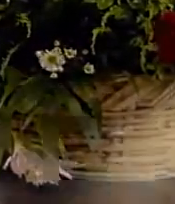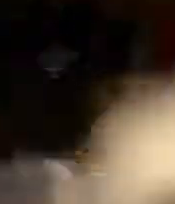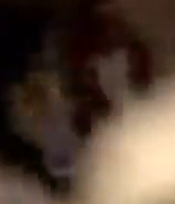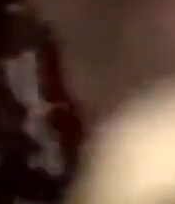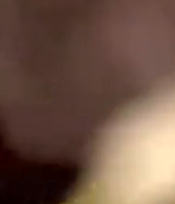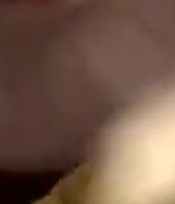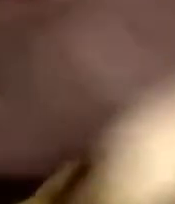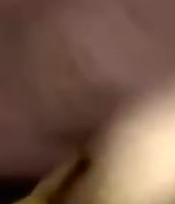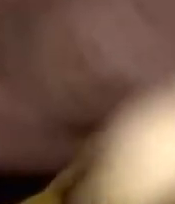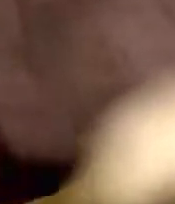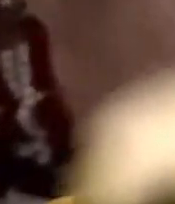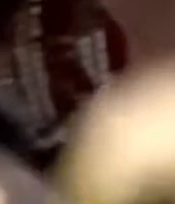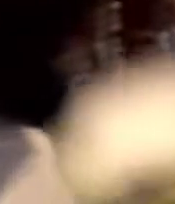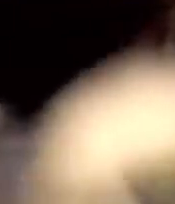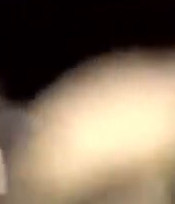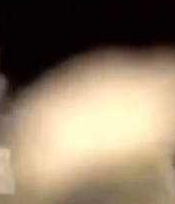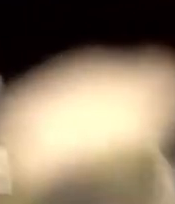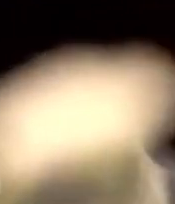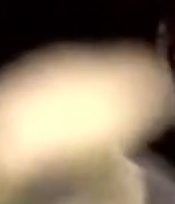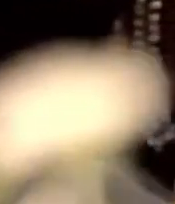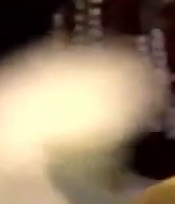esa